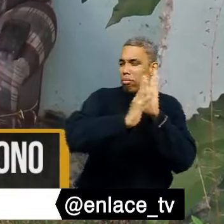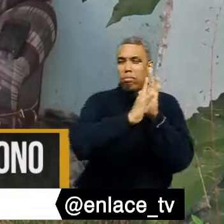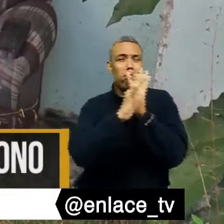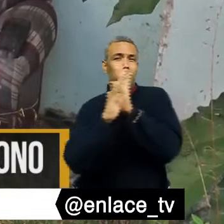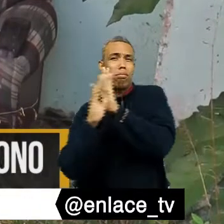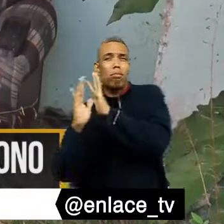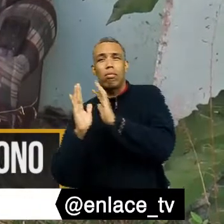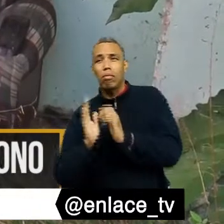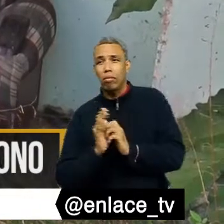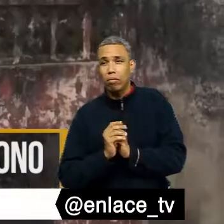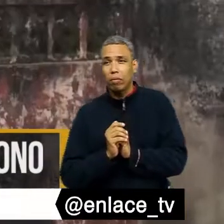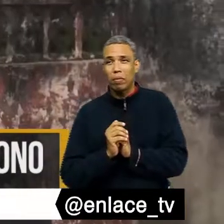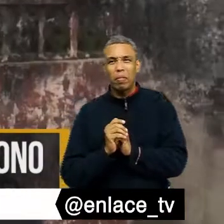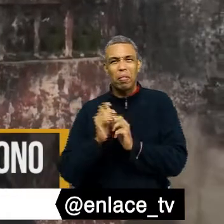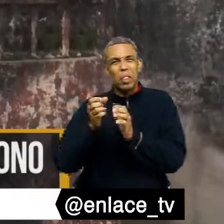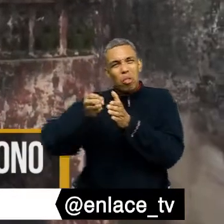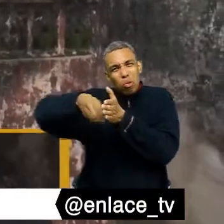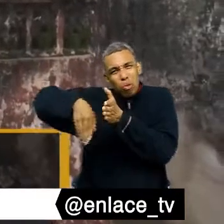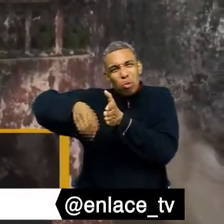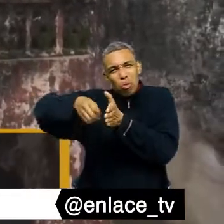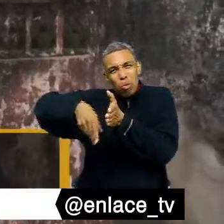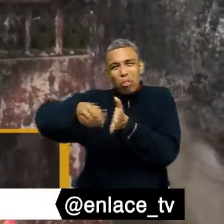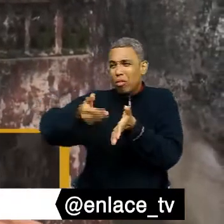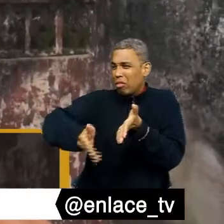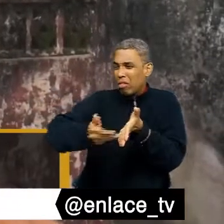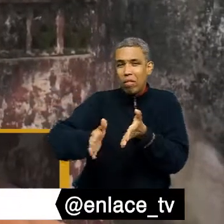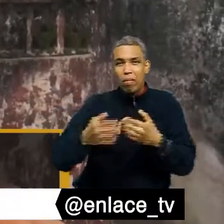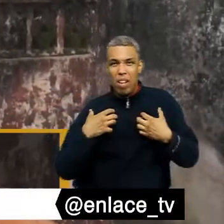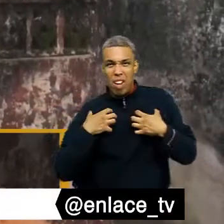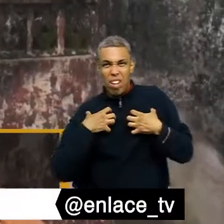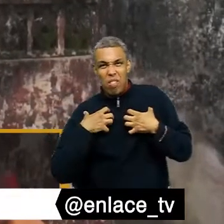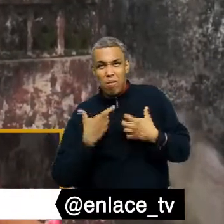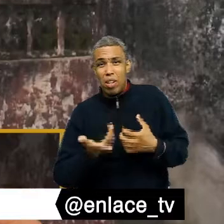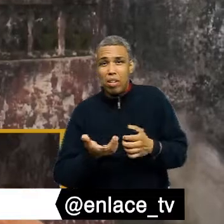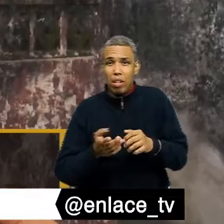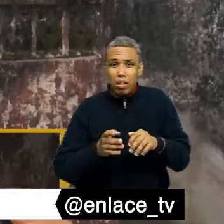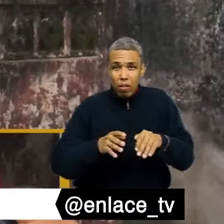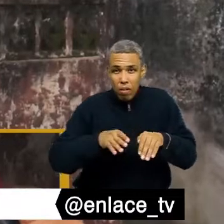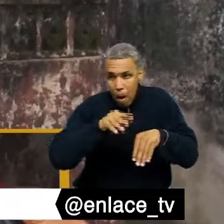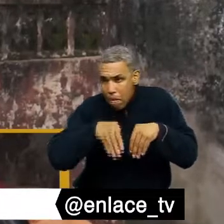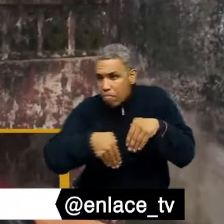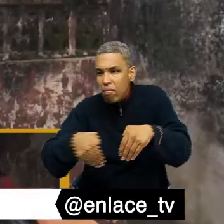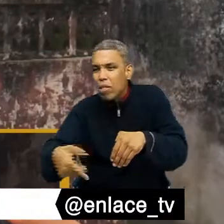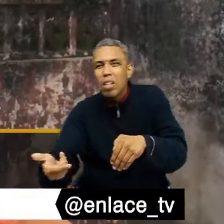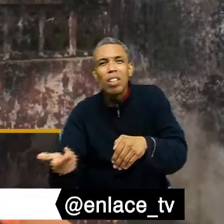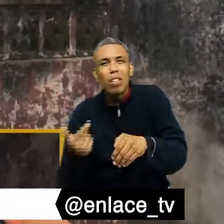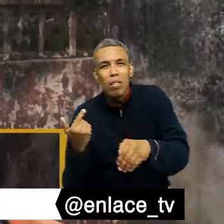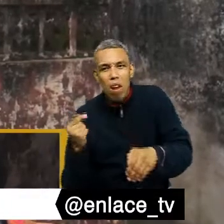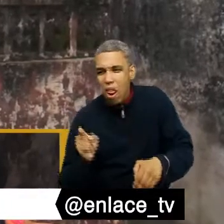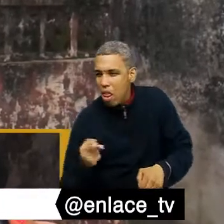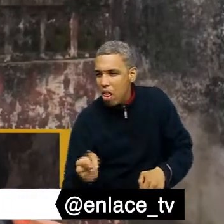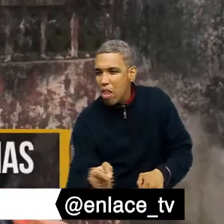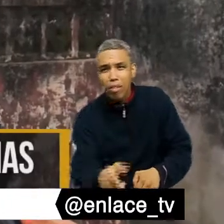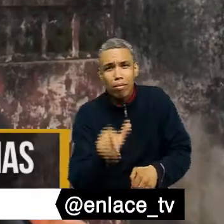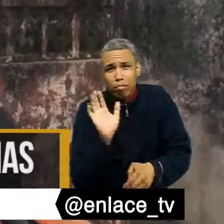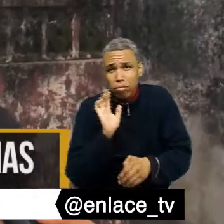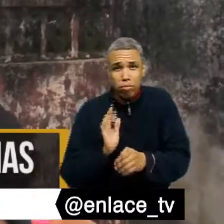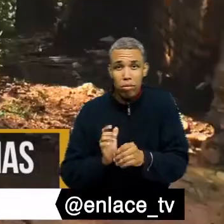y se presta para que animales se habiten ahí o se puedan